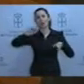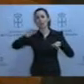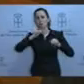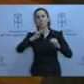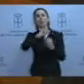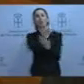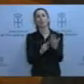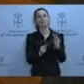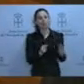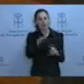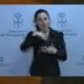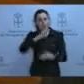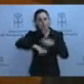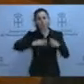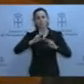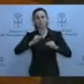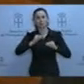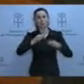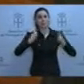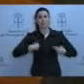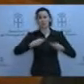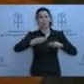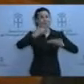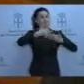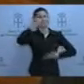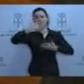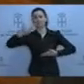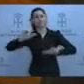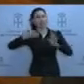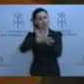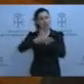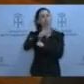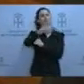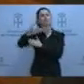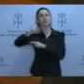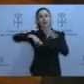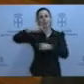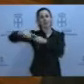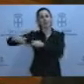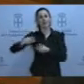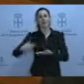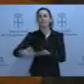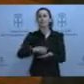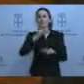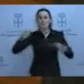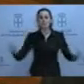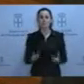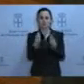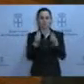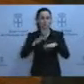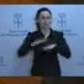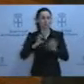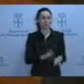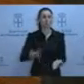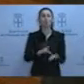en la actualización de los paneles expositivos, todo ello gracias a las propuestas de mejora formuladas por